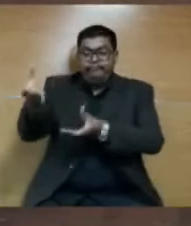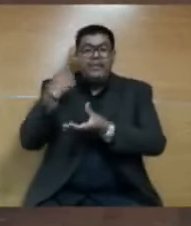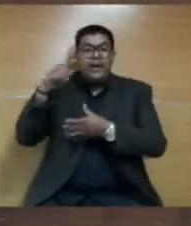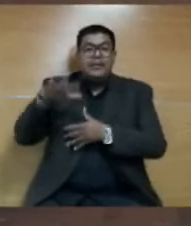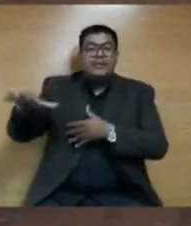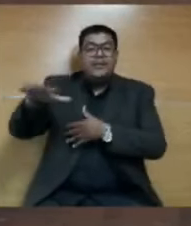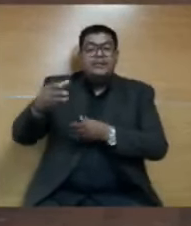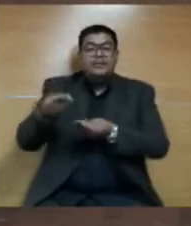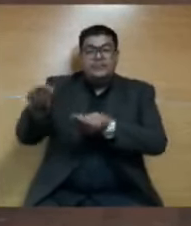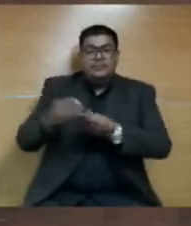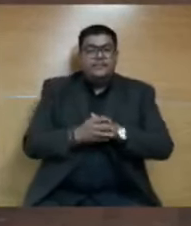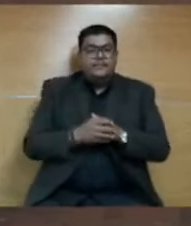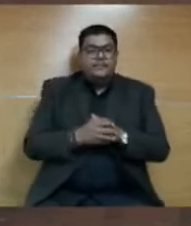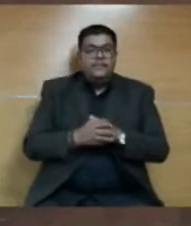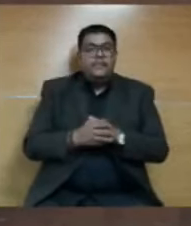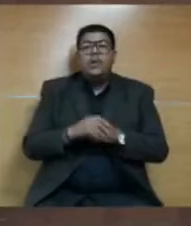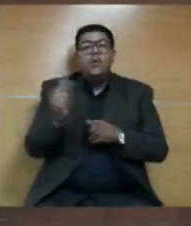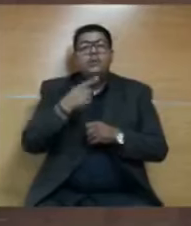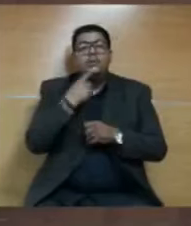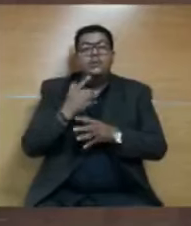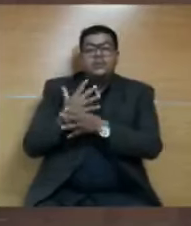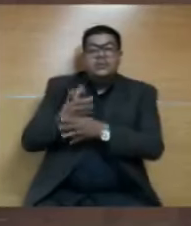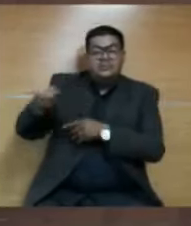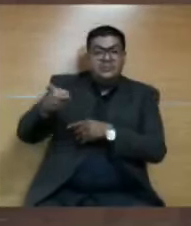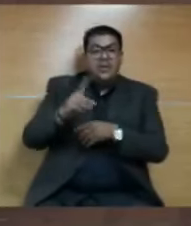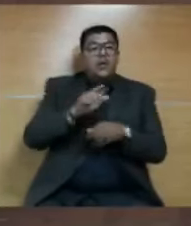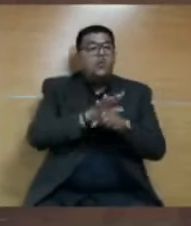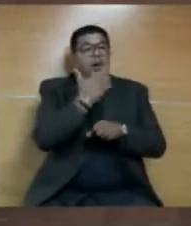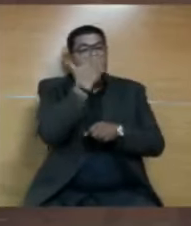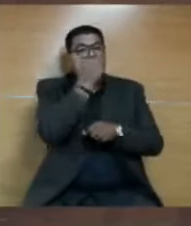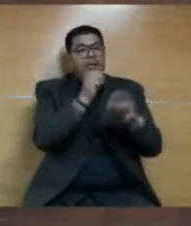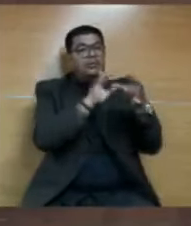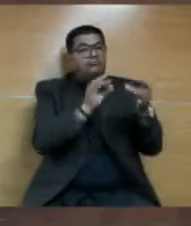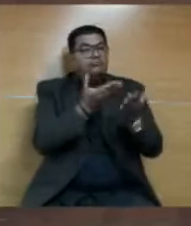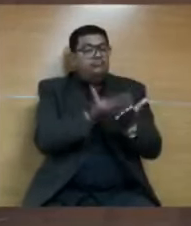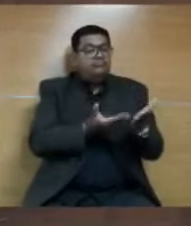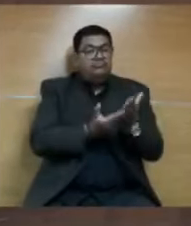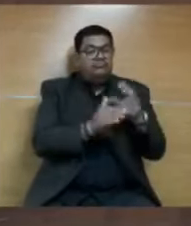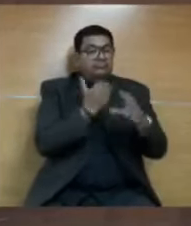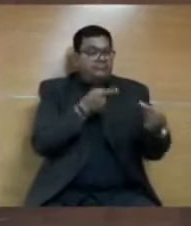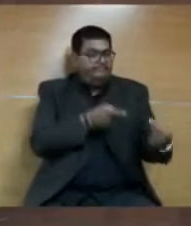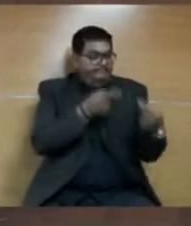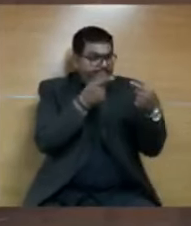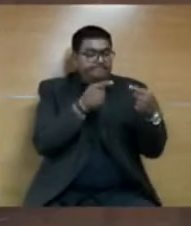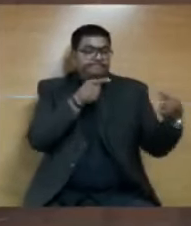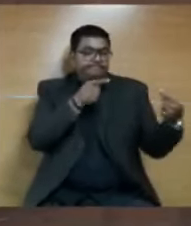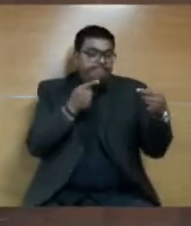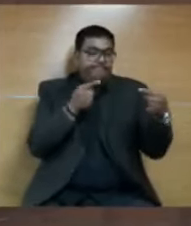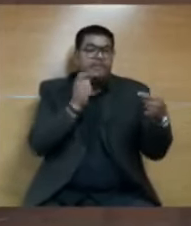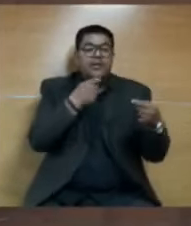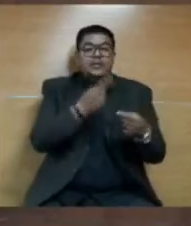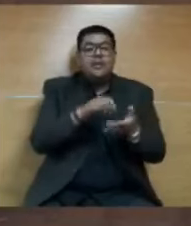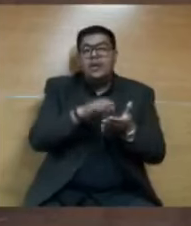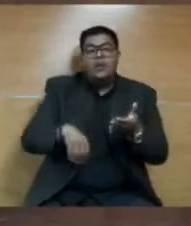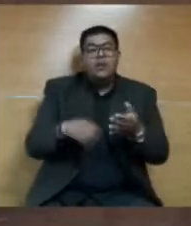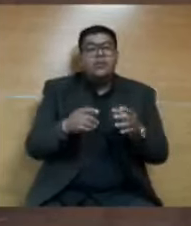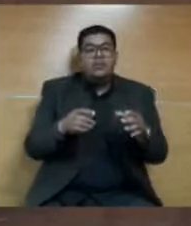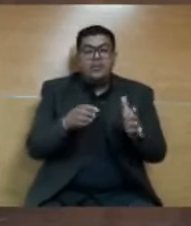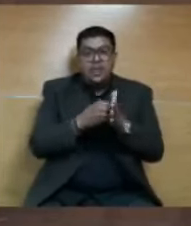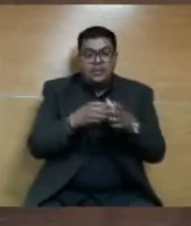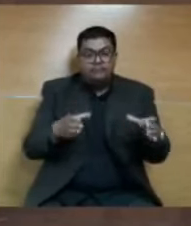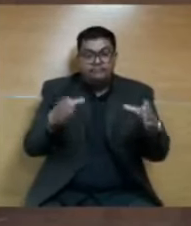Distrital. Además, que no combate las razones expuestas por la autoridad responsable consistentes en que los paquetes no presentaban